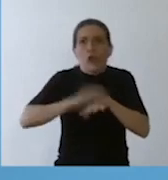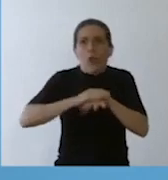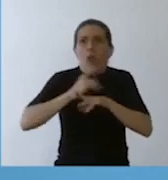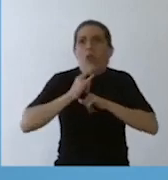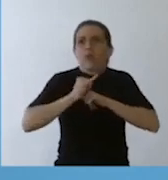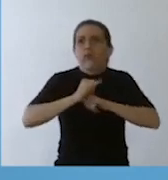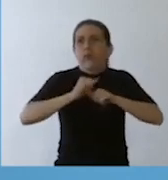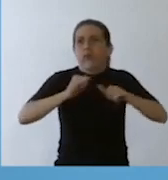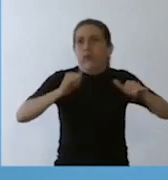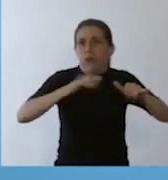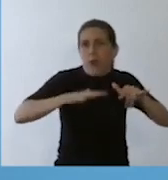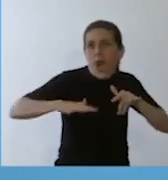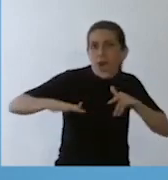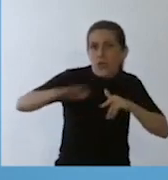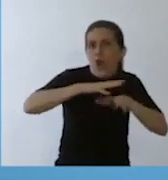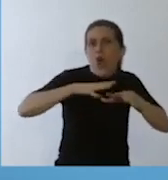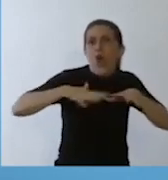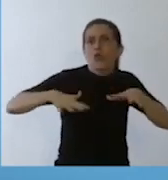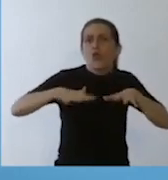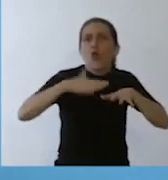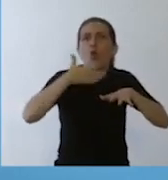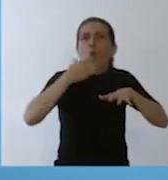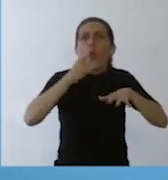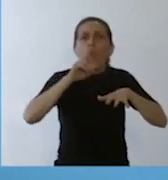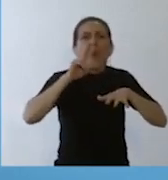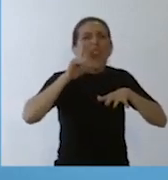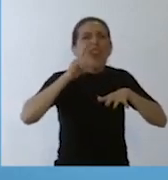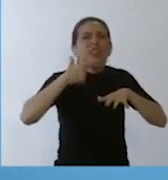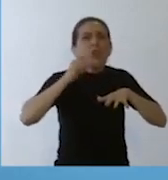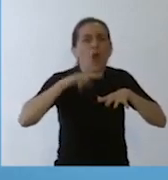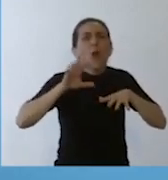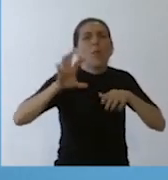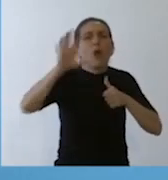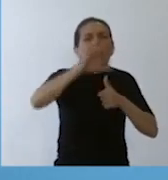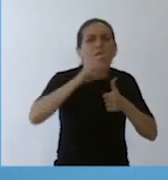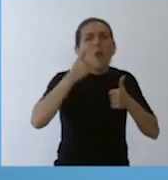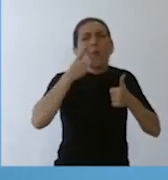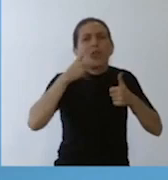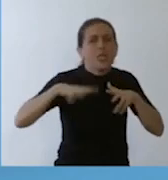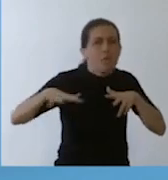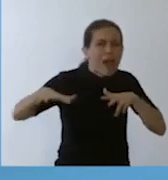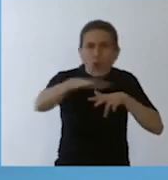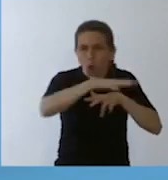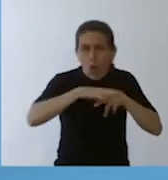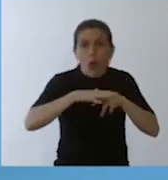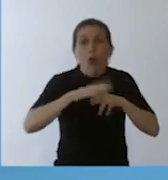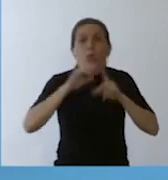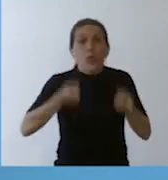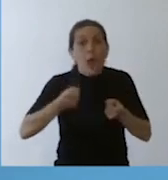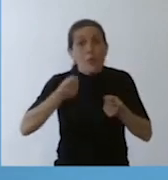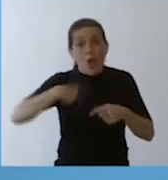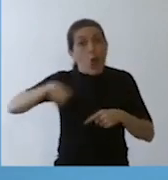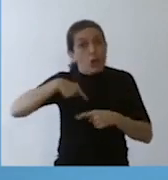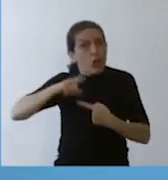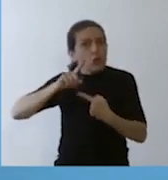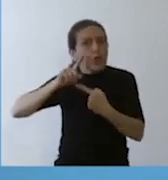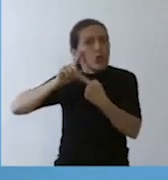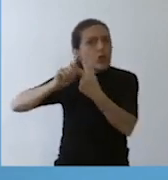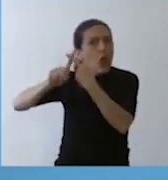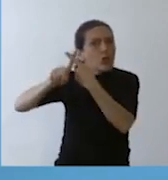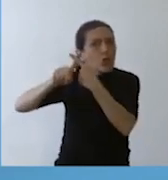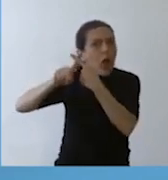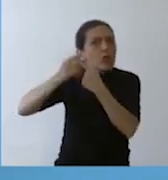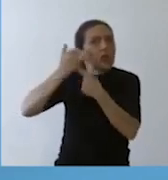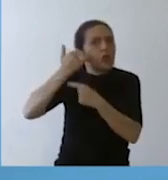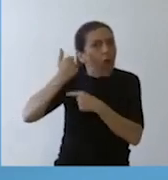los estamentos y a todas las jurisdicciones, tanto provinciales como municipales, sino también estamos en contacto con los países que han tenido